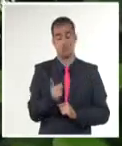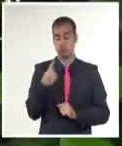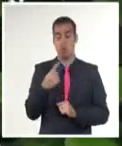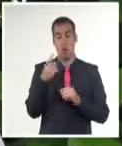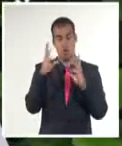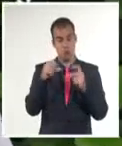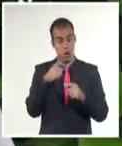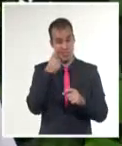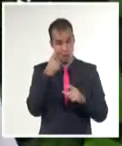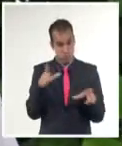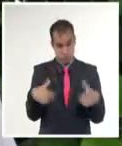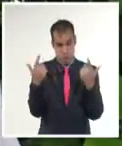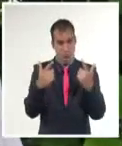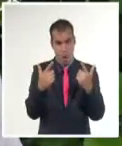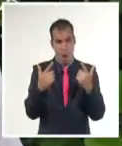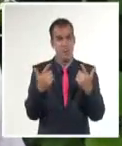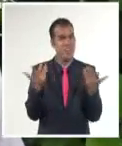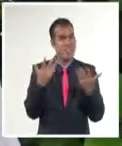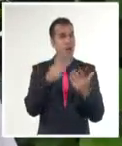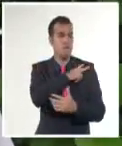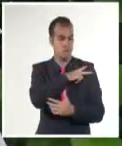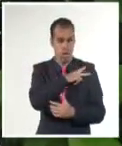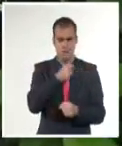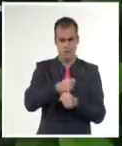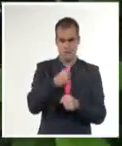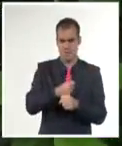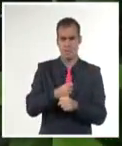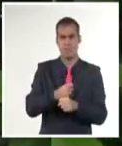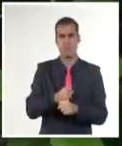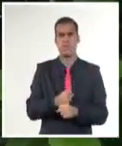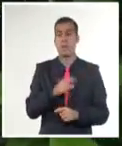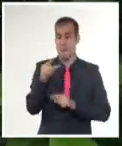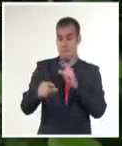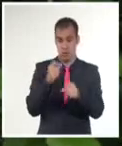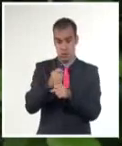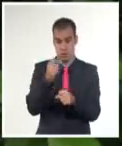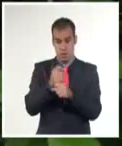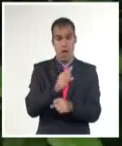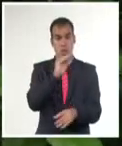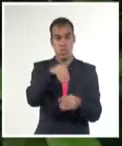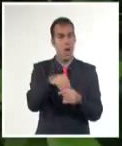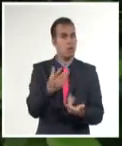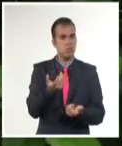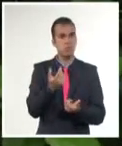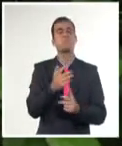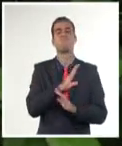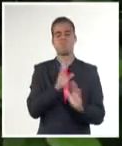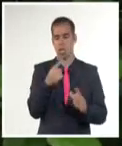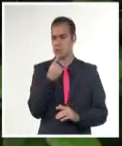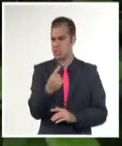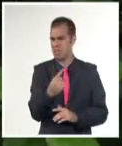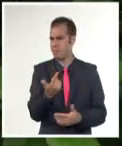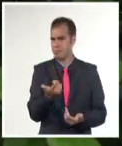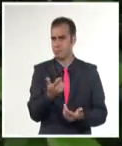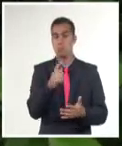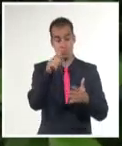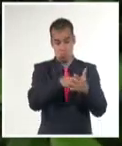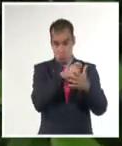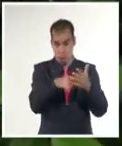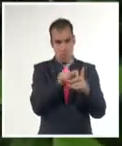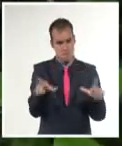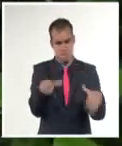esfuerzo y sacrificio de los cuadros, funcionarios, trabajadores y los propios apicultores nos permiten hoy decir con satisfacción que impusimos un récord histórico